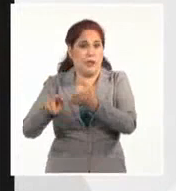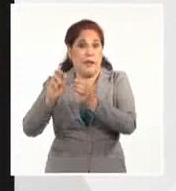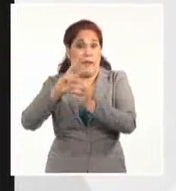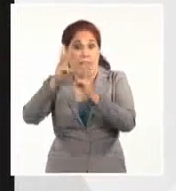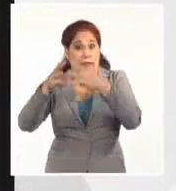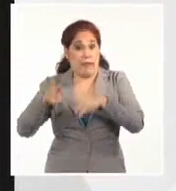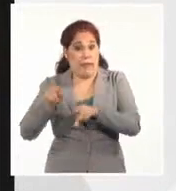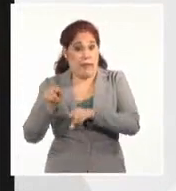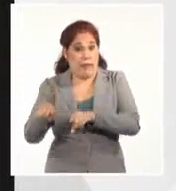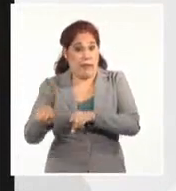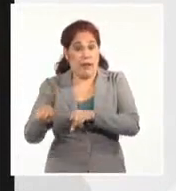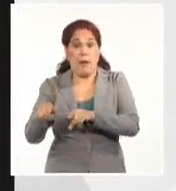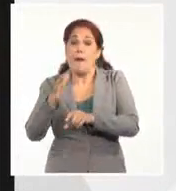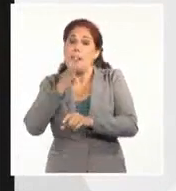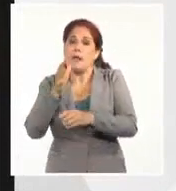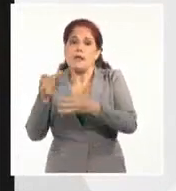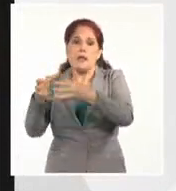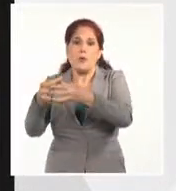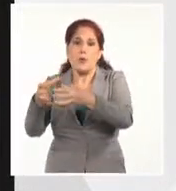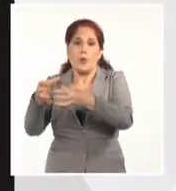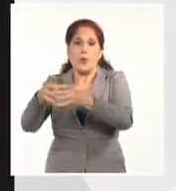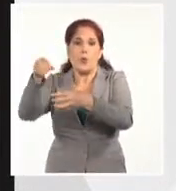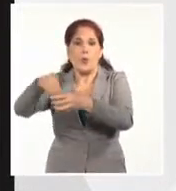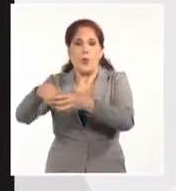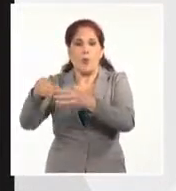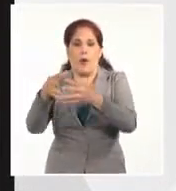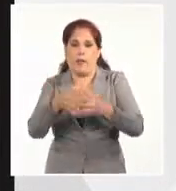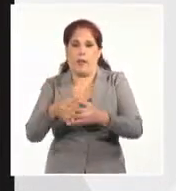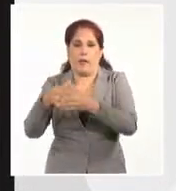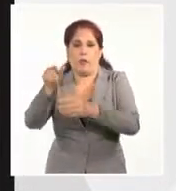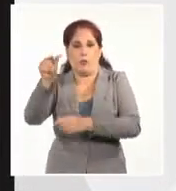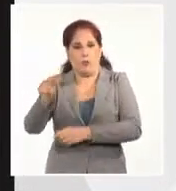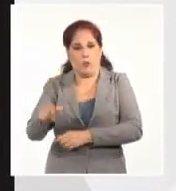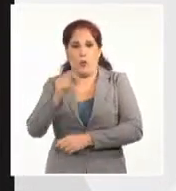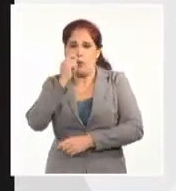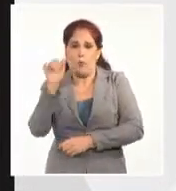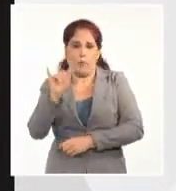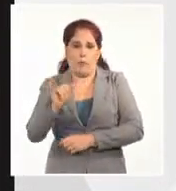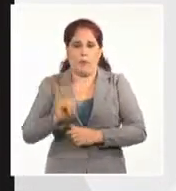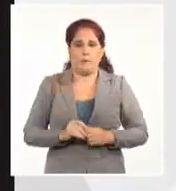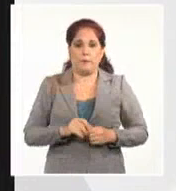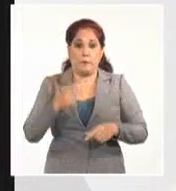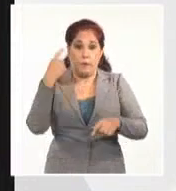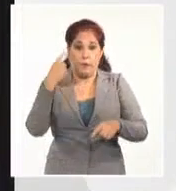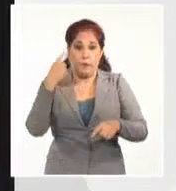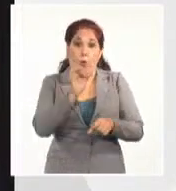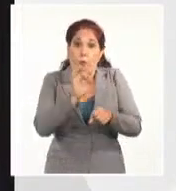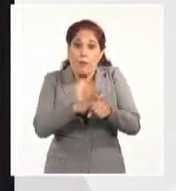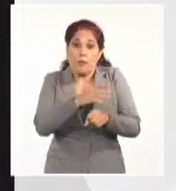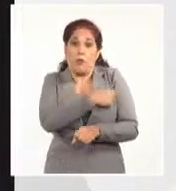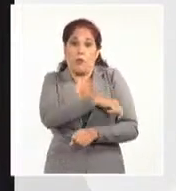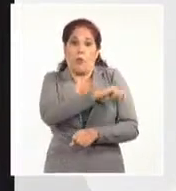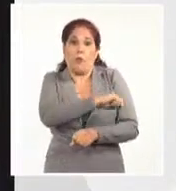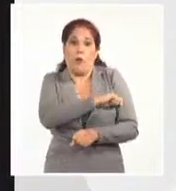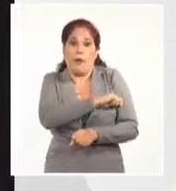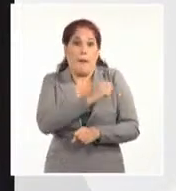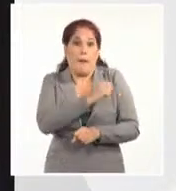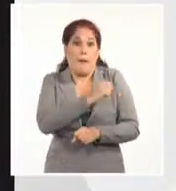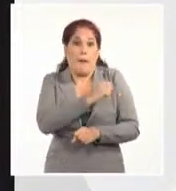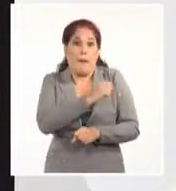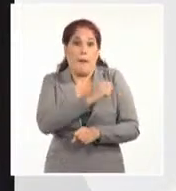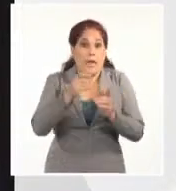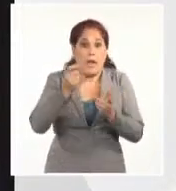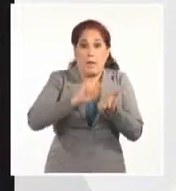Empezó esta cuenta española que puso un tweet el 5 de julio, el día puso más de 1.000 tweets y el